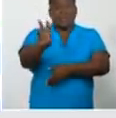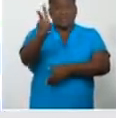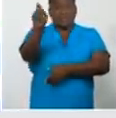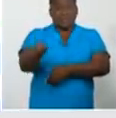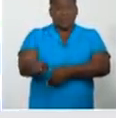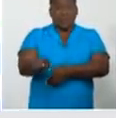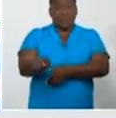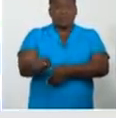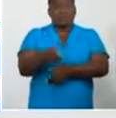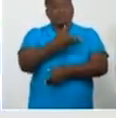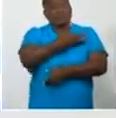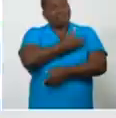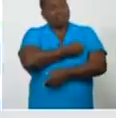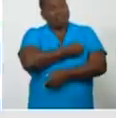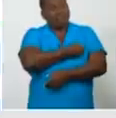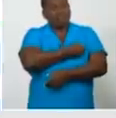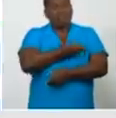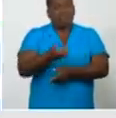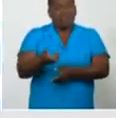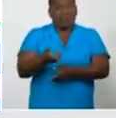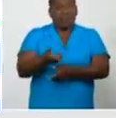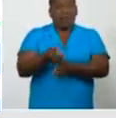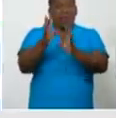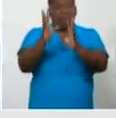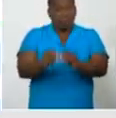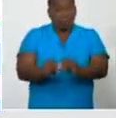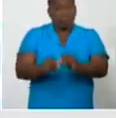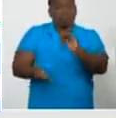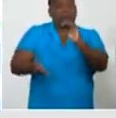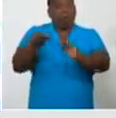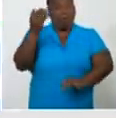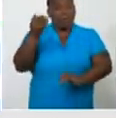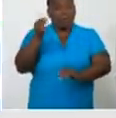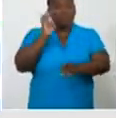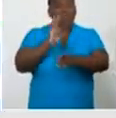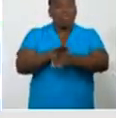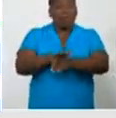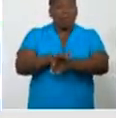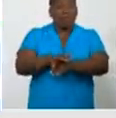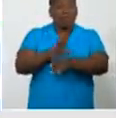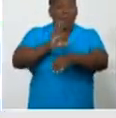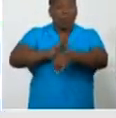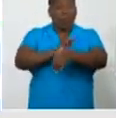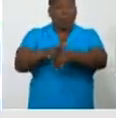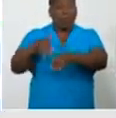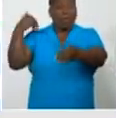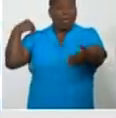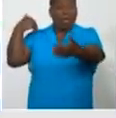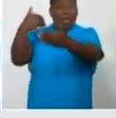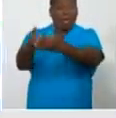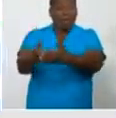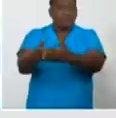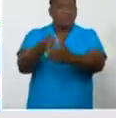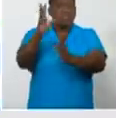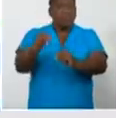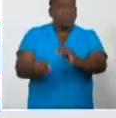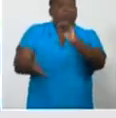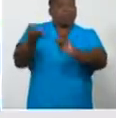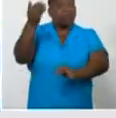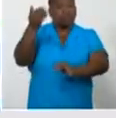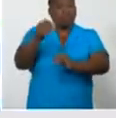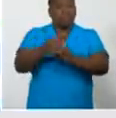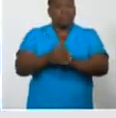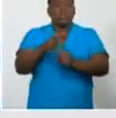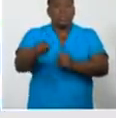personas, la cantidad más alta desde el inicio de la pandemia en nuestro país, y se tributaron 974